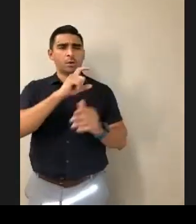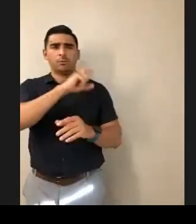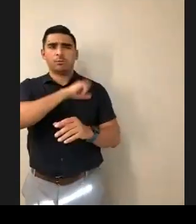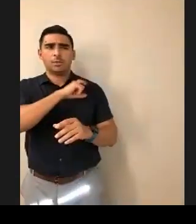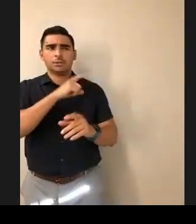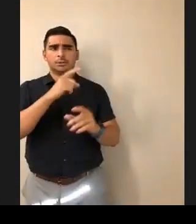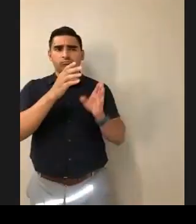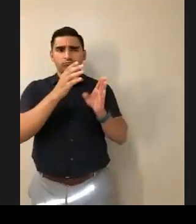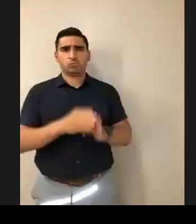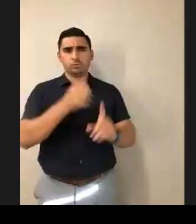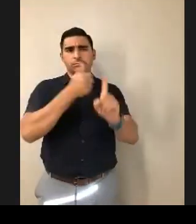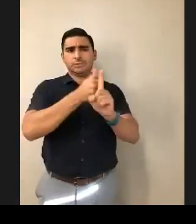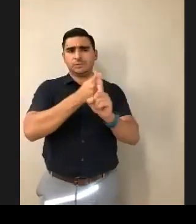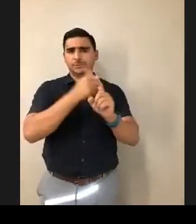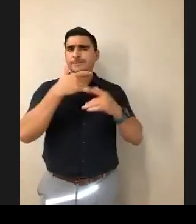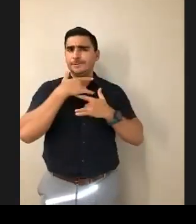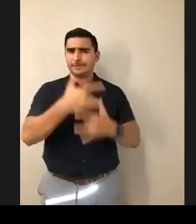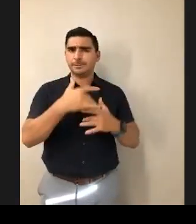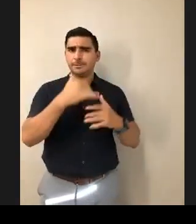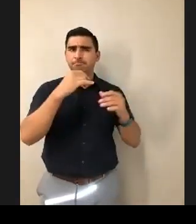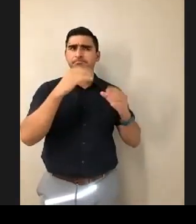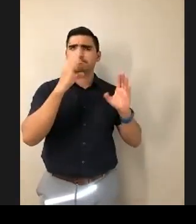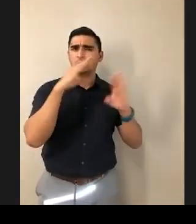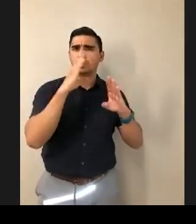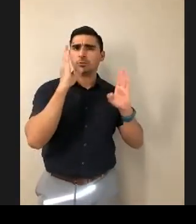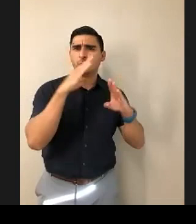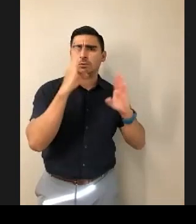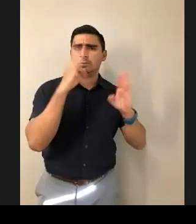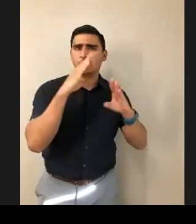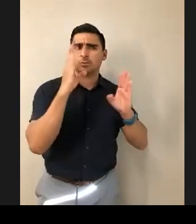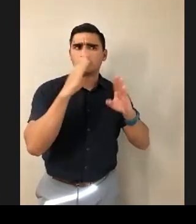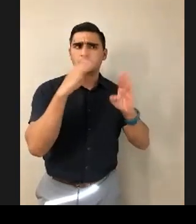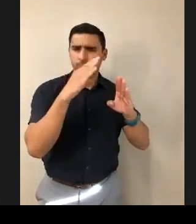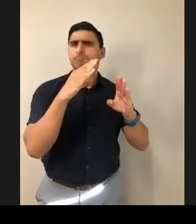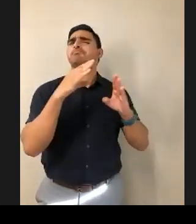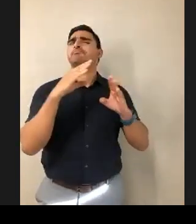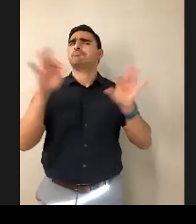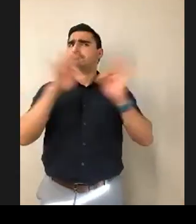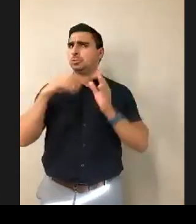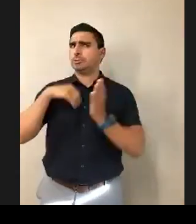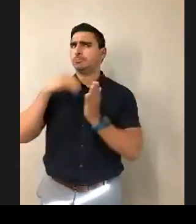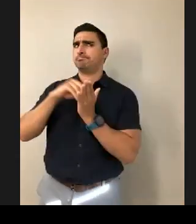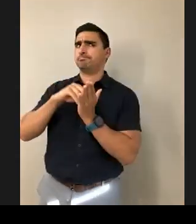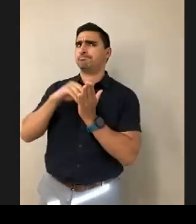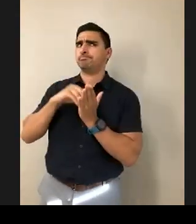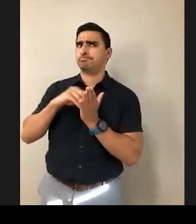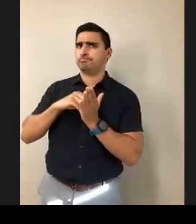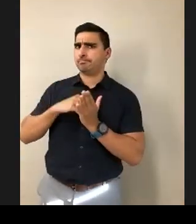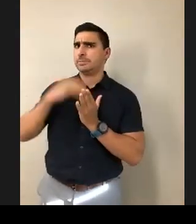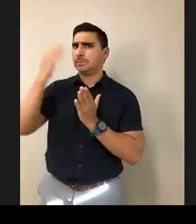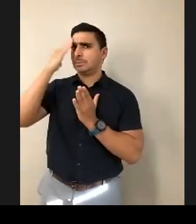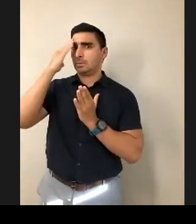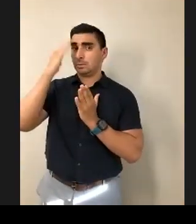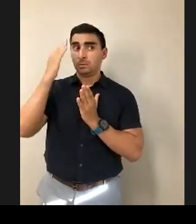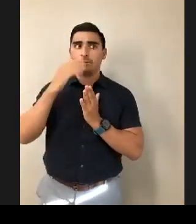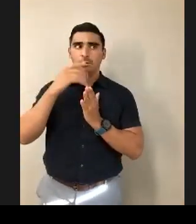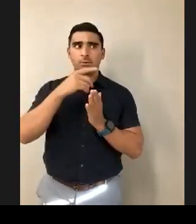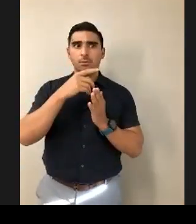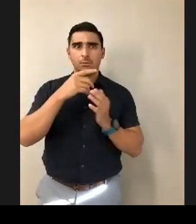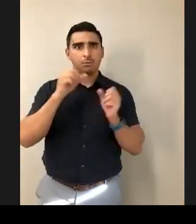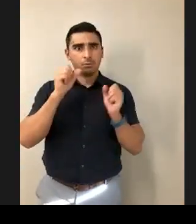vas a acabar con resultados como estos. Si ves a alguien que ha